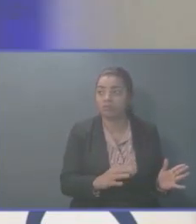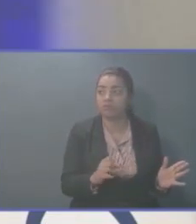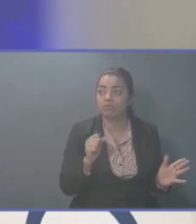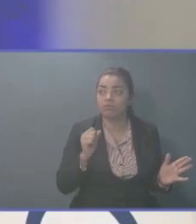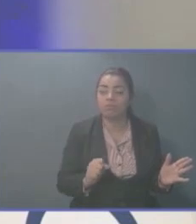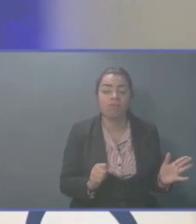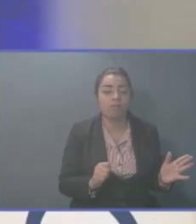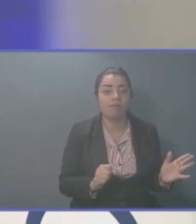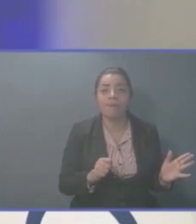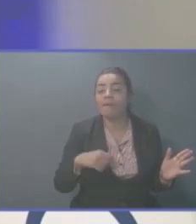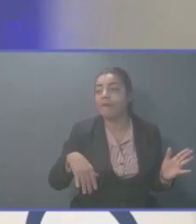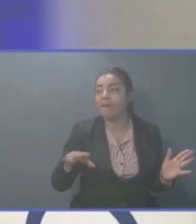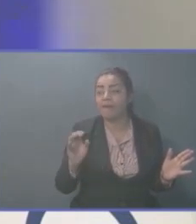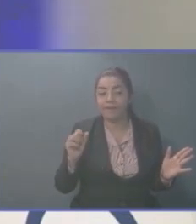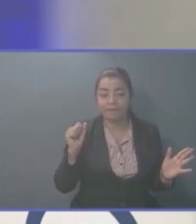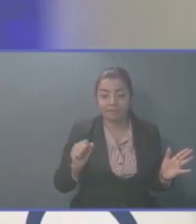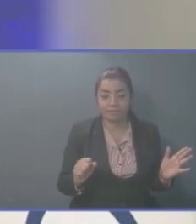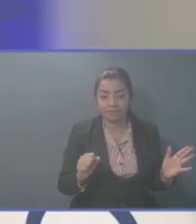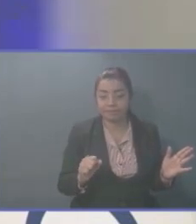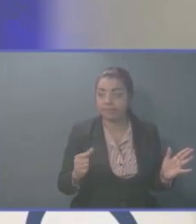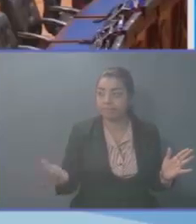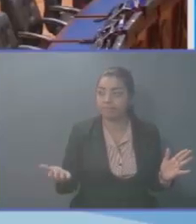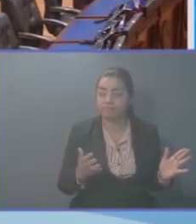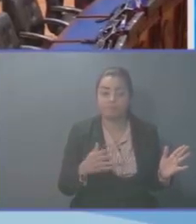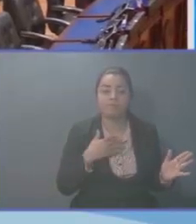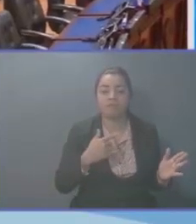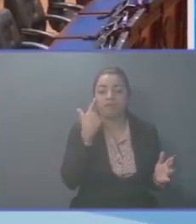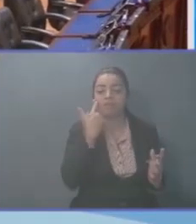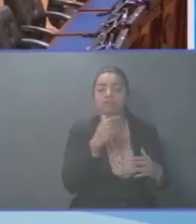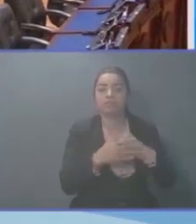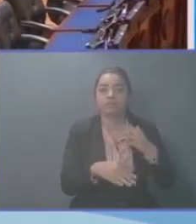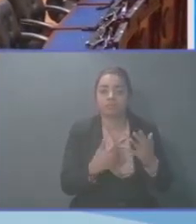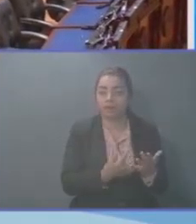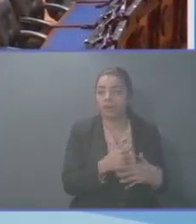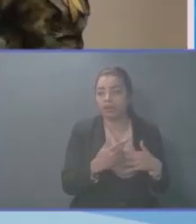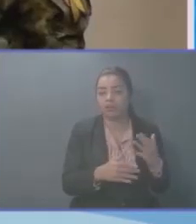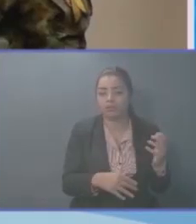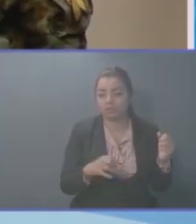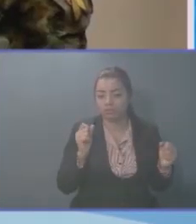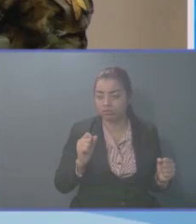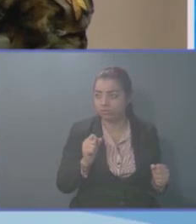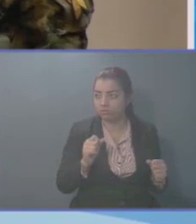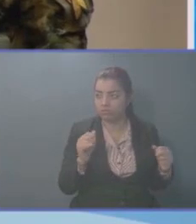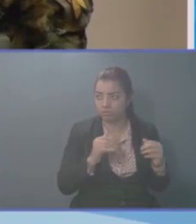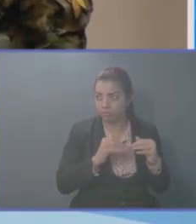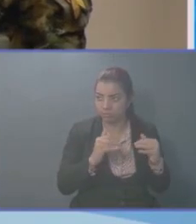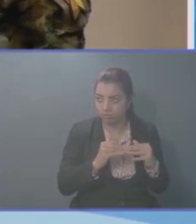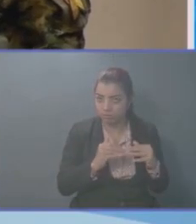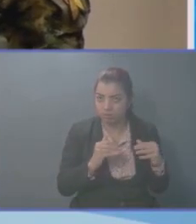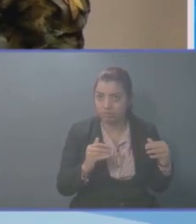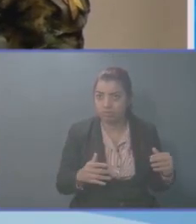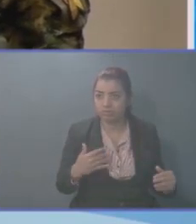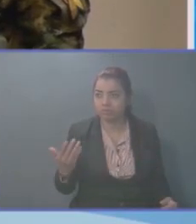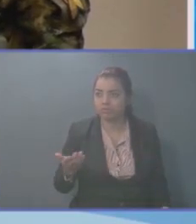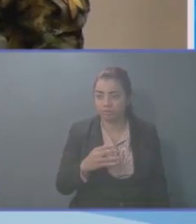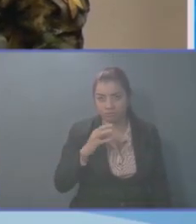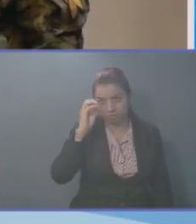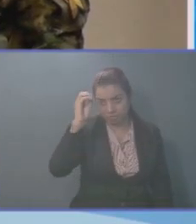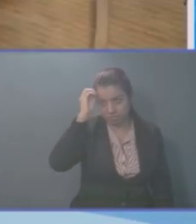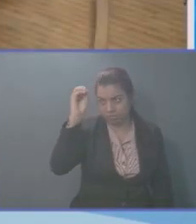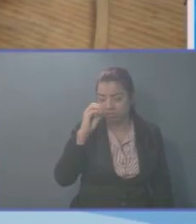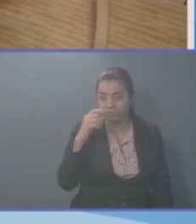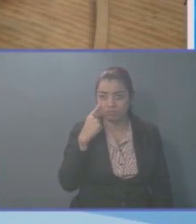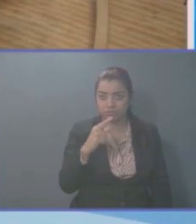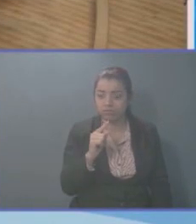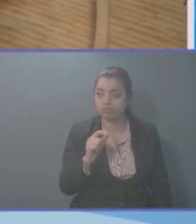condición normal de atender una convocatoria que estaba fuera de ley y que además tenía otros objetivos.